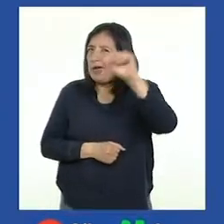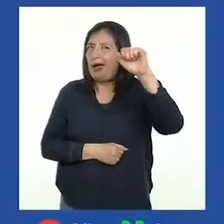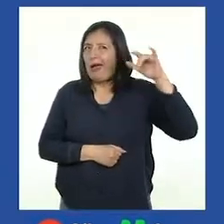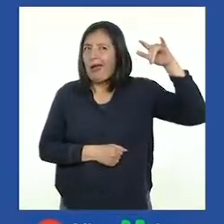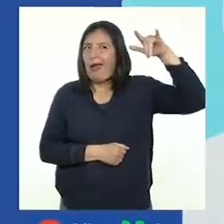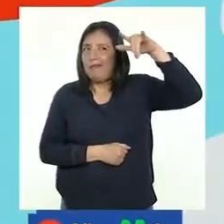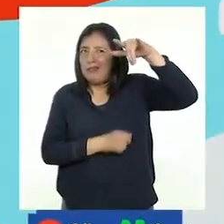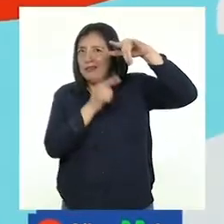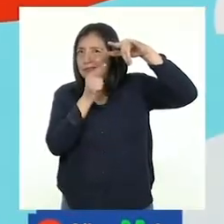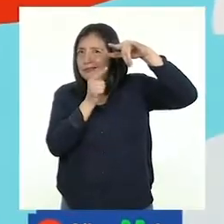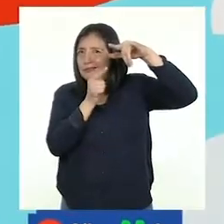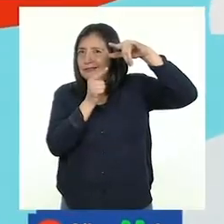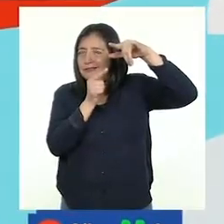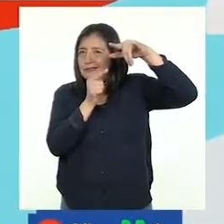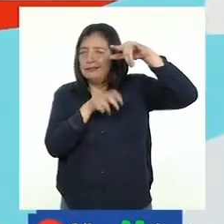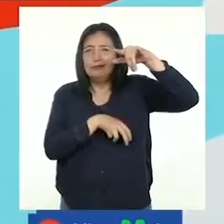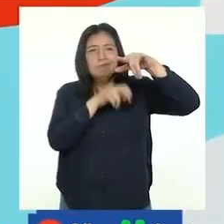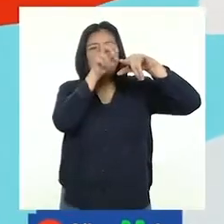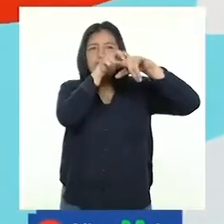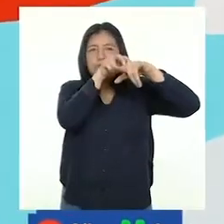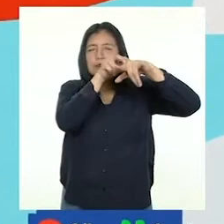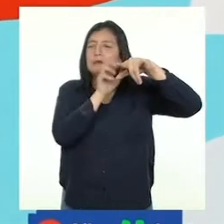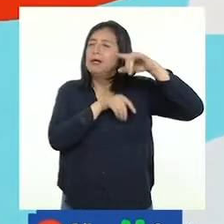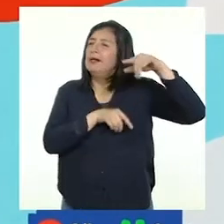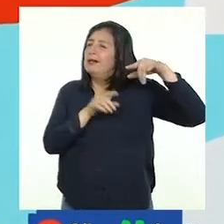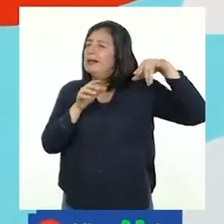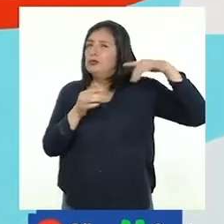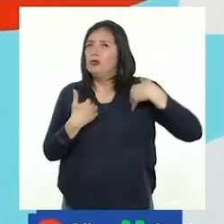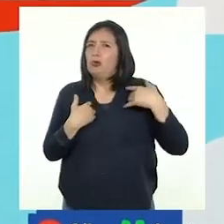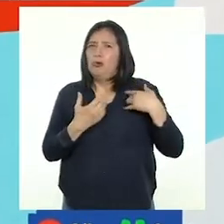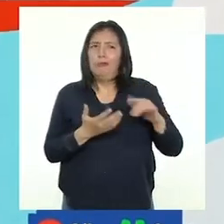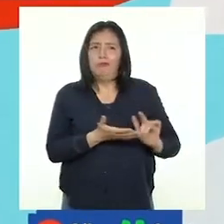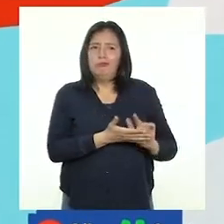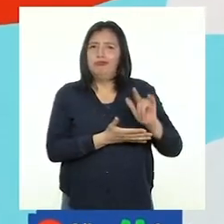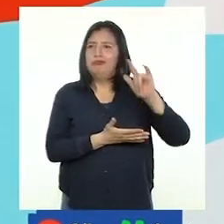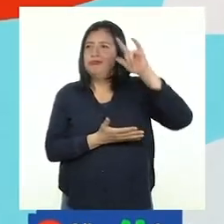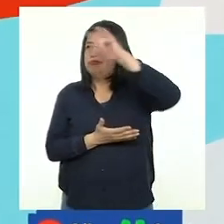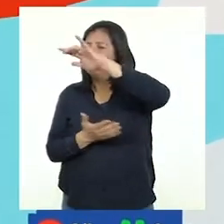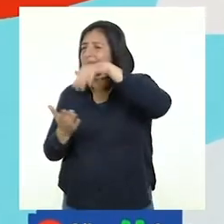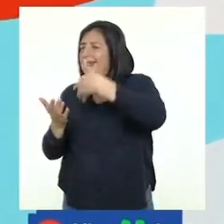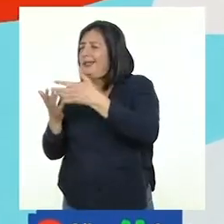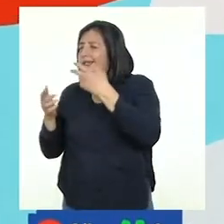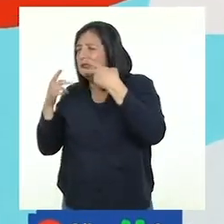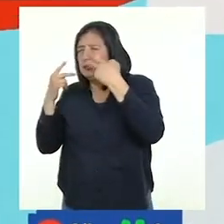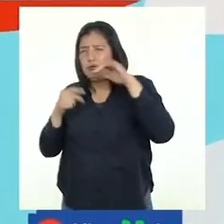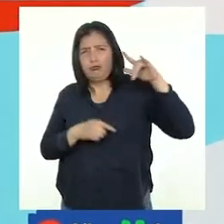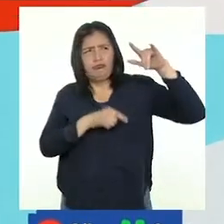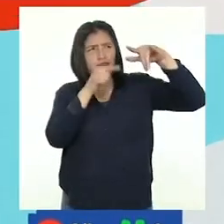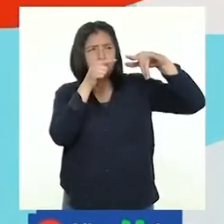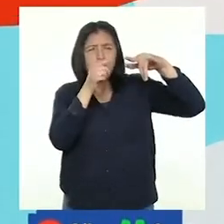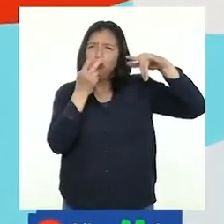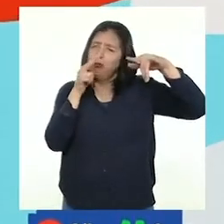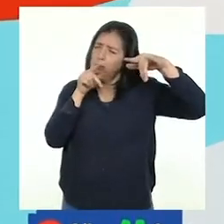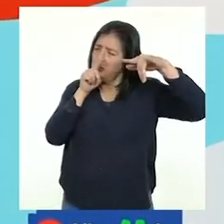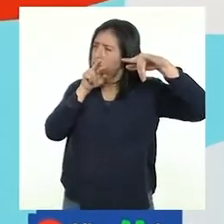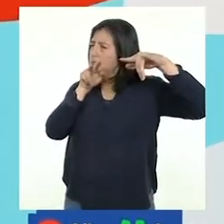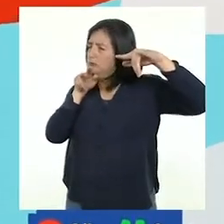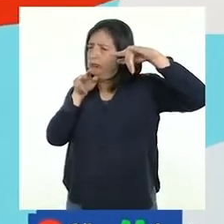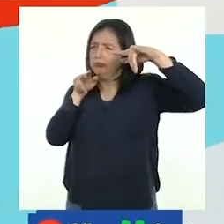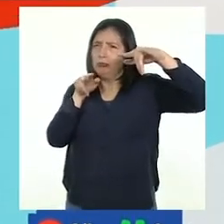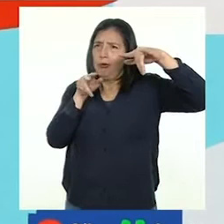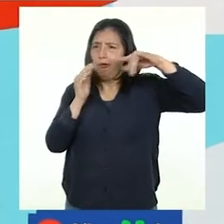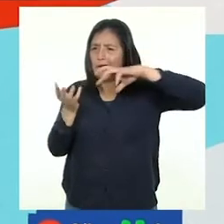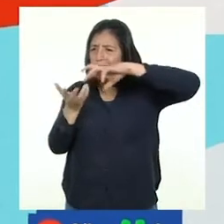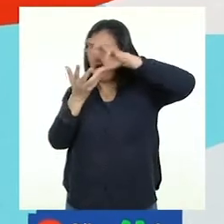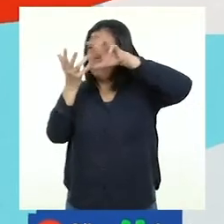avión? Para llegar a Iquitos, viajé en avión. Lo primero que me llamó la atención al estar sobre él